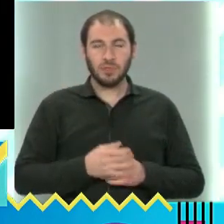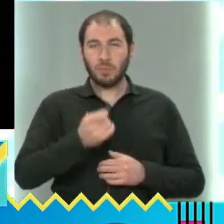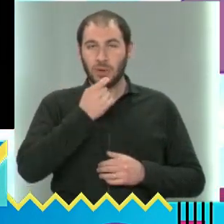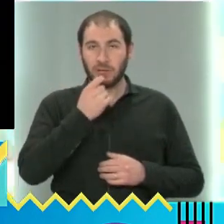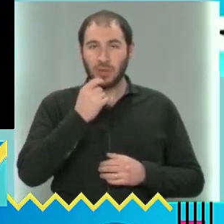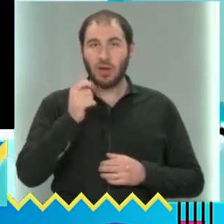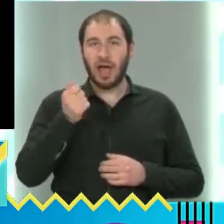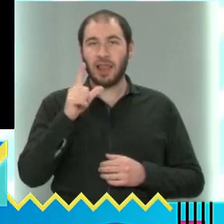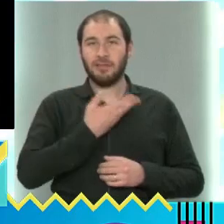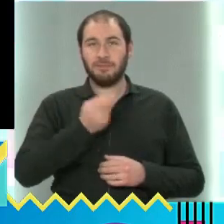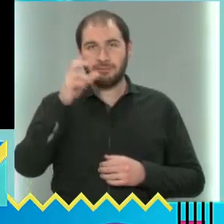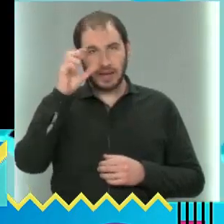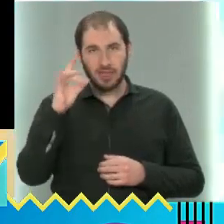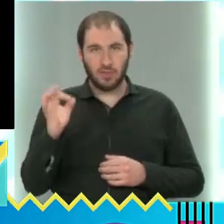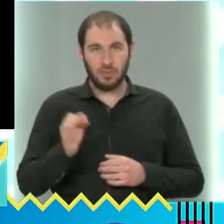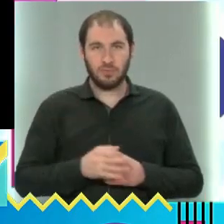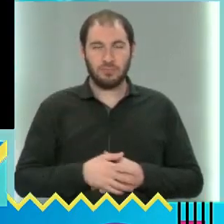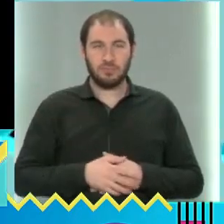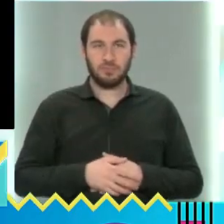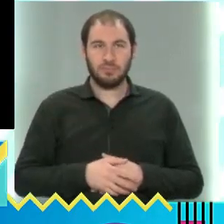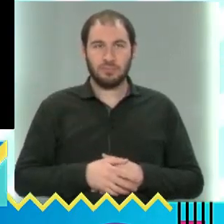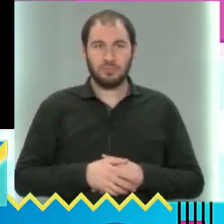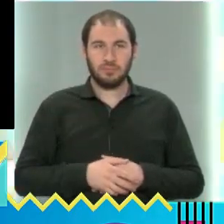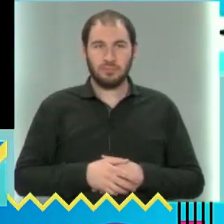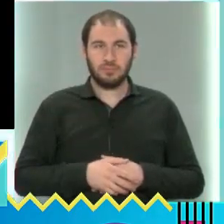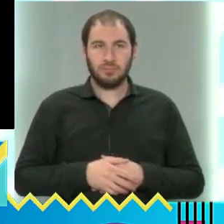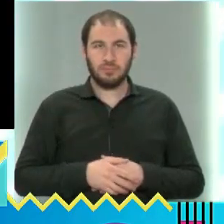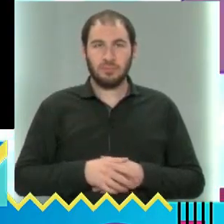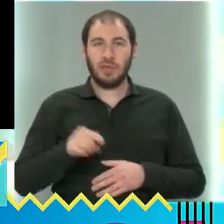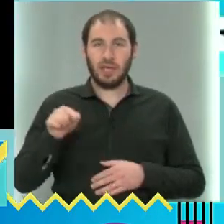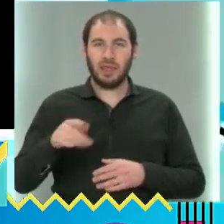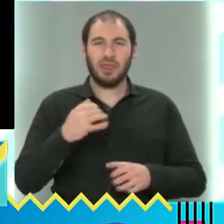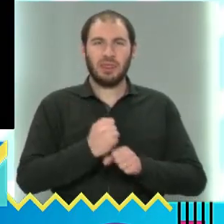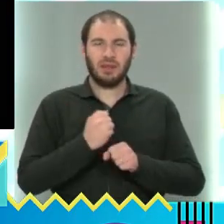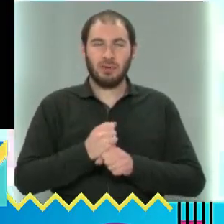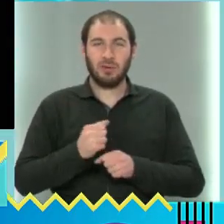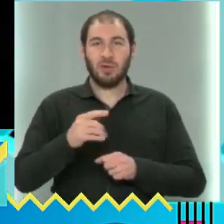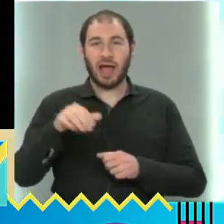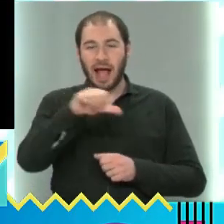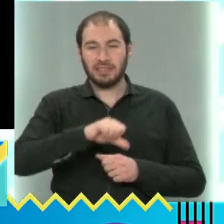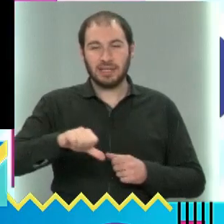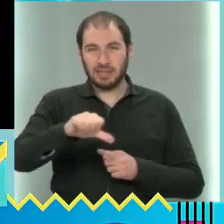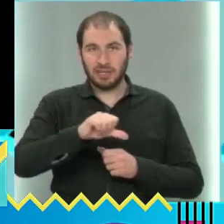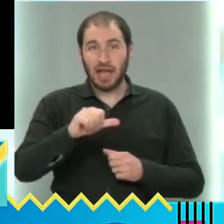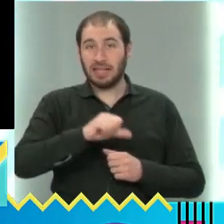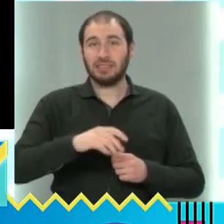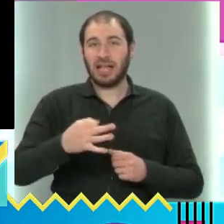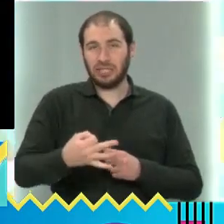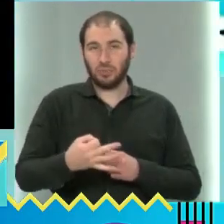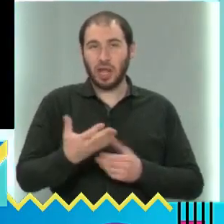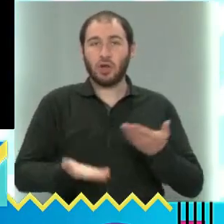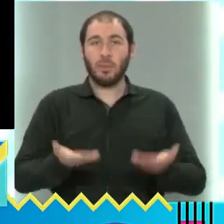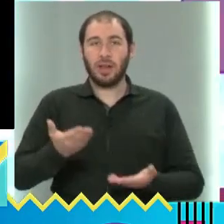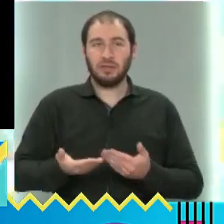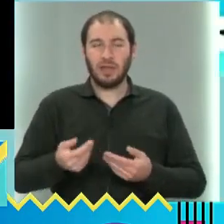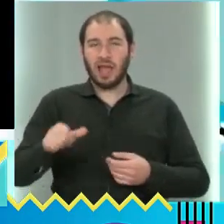caso de Alfredo, que está en la actividad del aceite, el aceite de oliva, con respecto